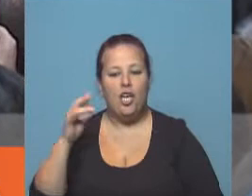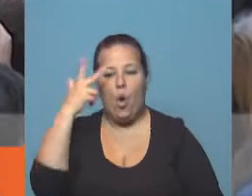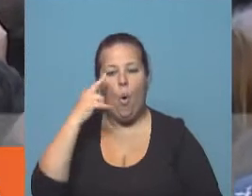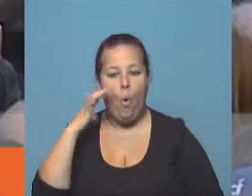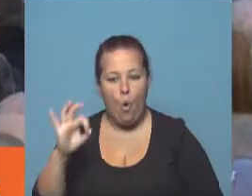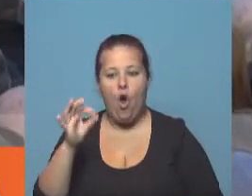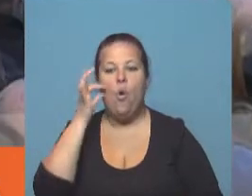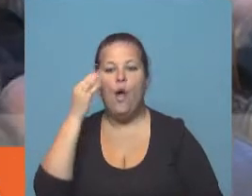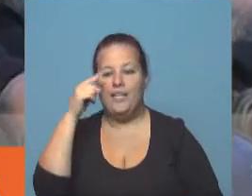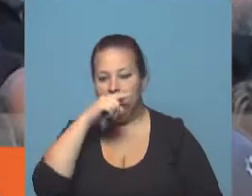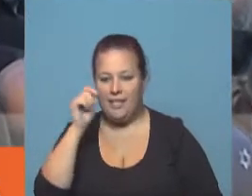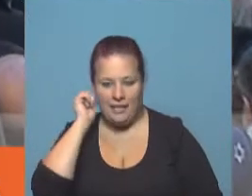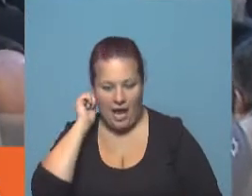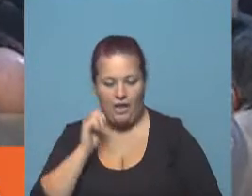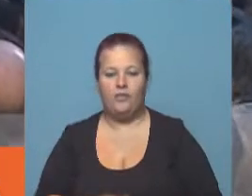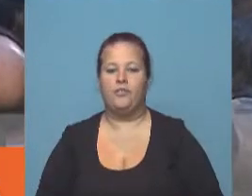Norberto, 47 años,